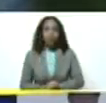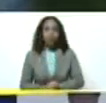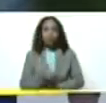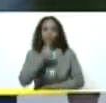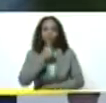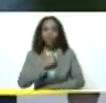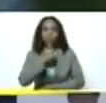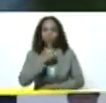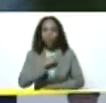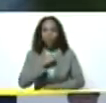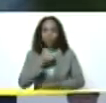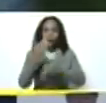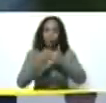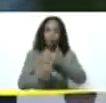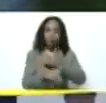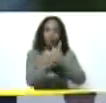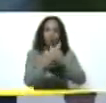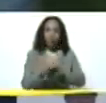Recientemente han salido